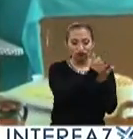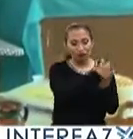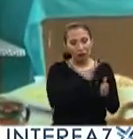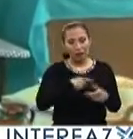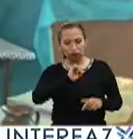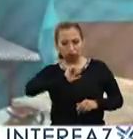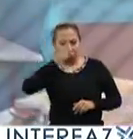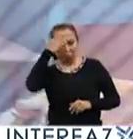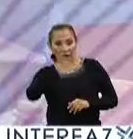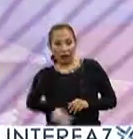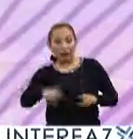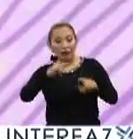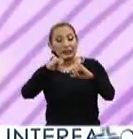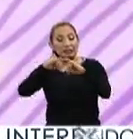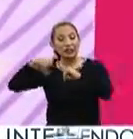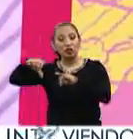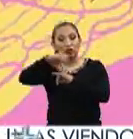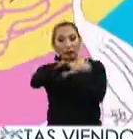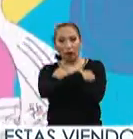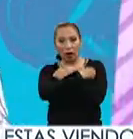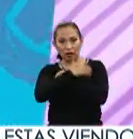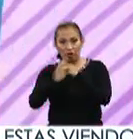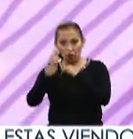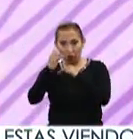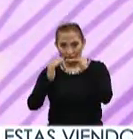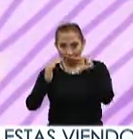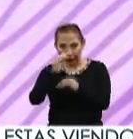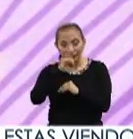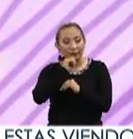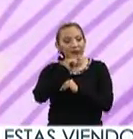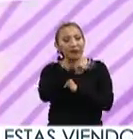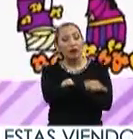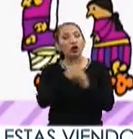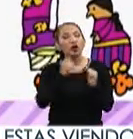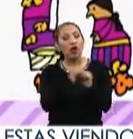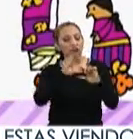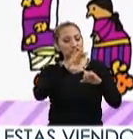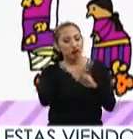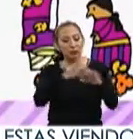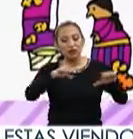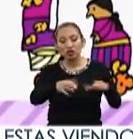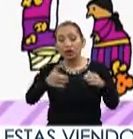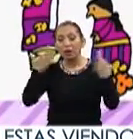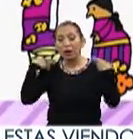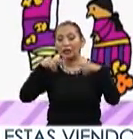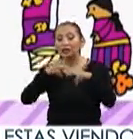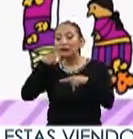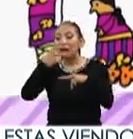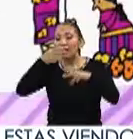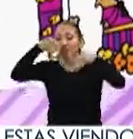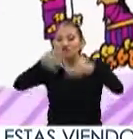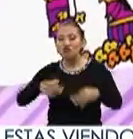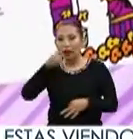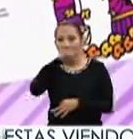de especialistas de instituciones de educación superior, así como comisiones de docentes y hablantes de lenguas